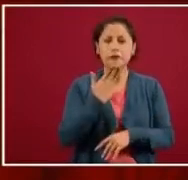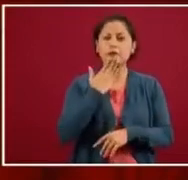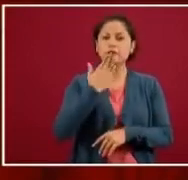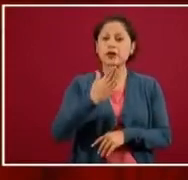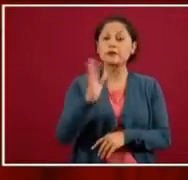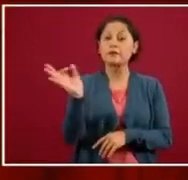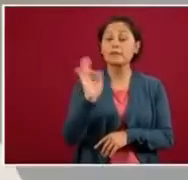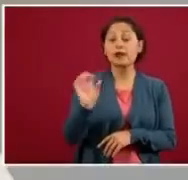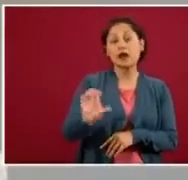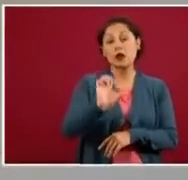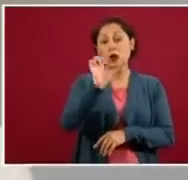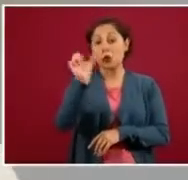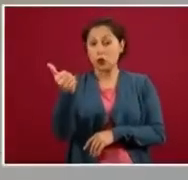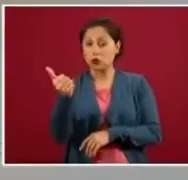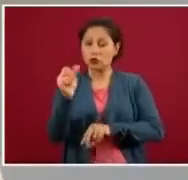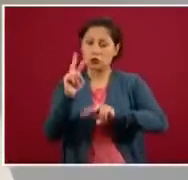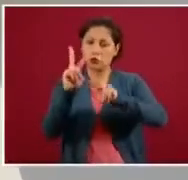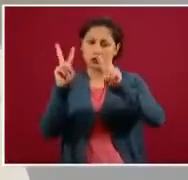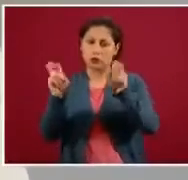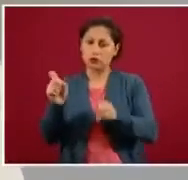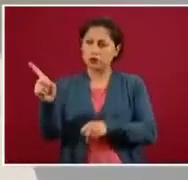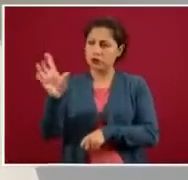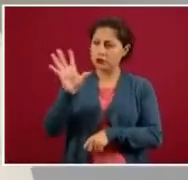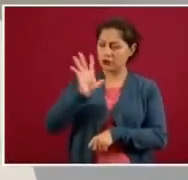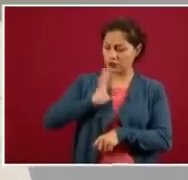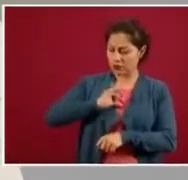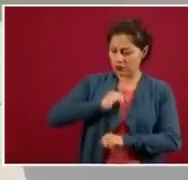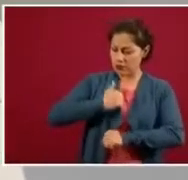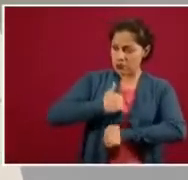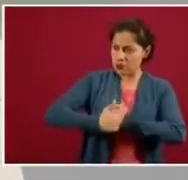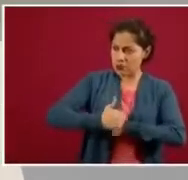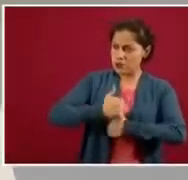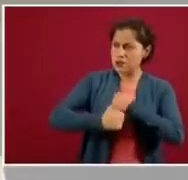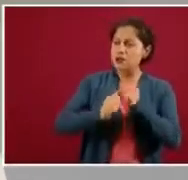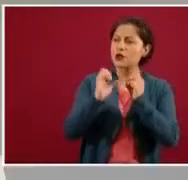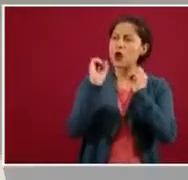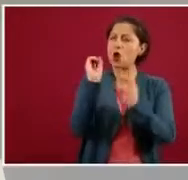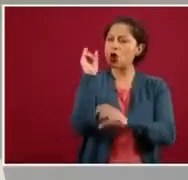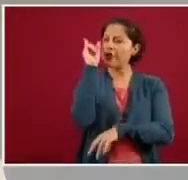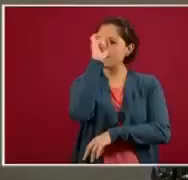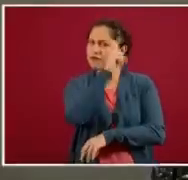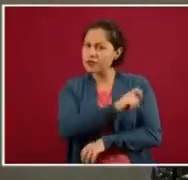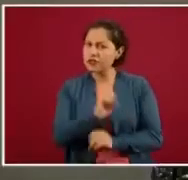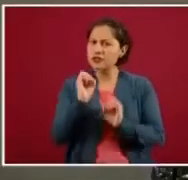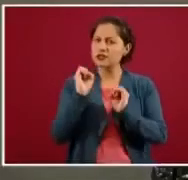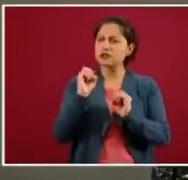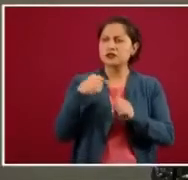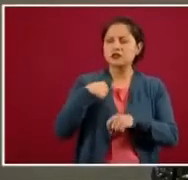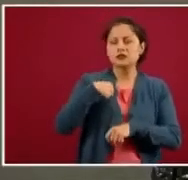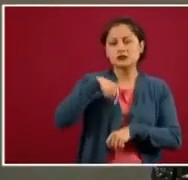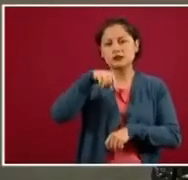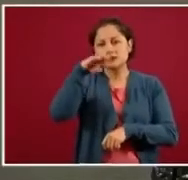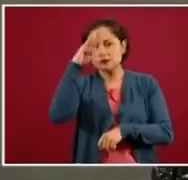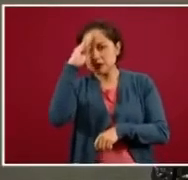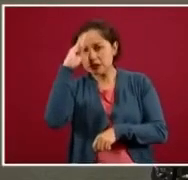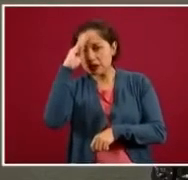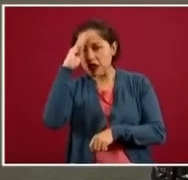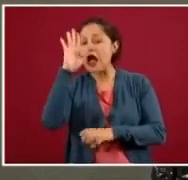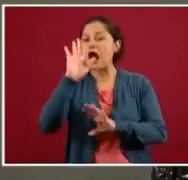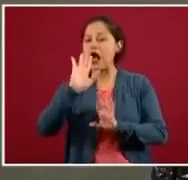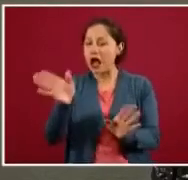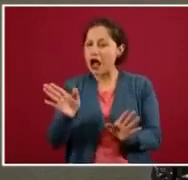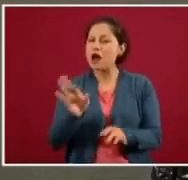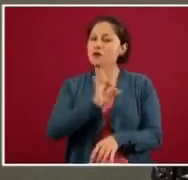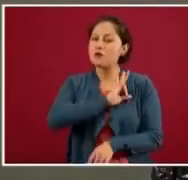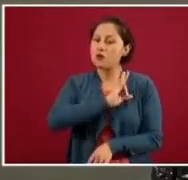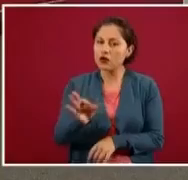algo es peligroso, podemos enfrentarnos de manera más efectiva. Es decir, no es solamente, desde